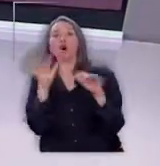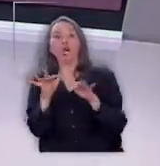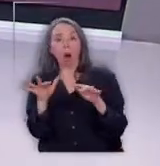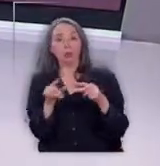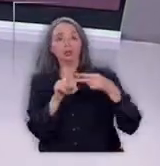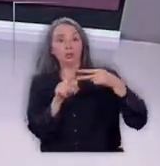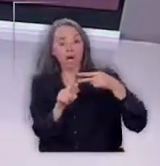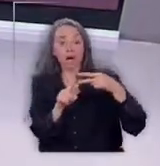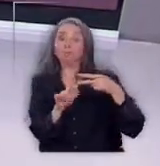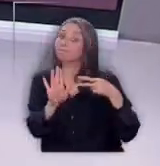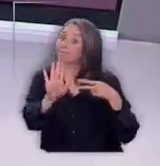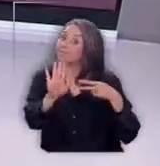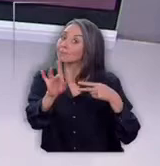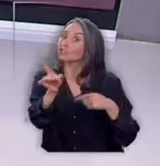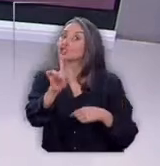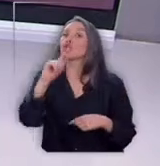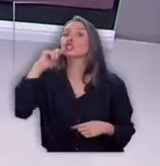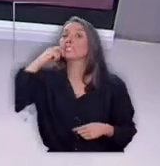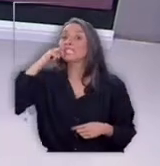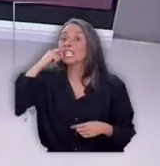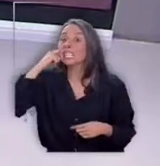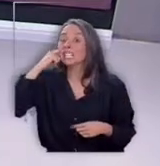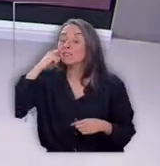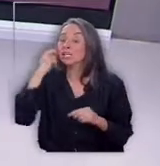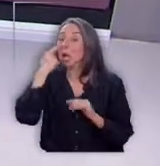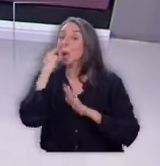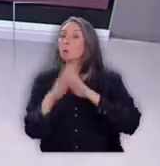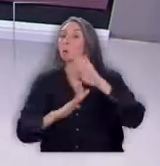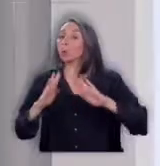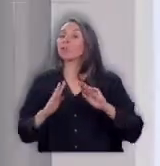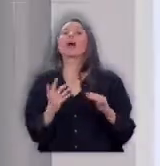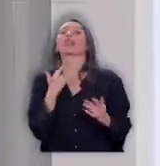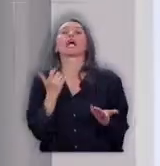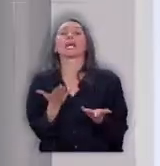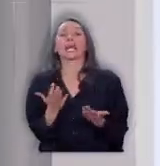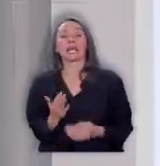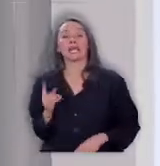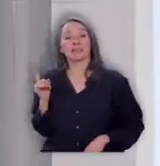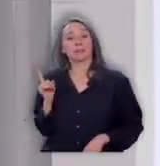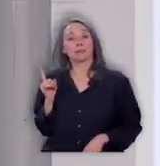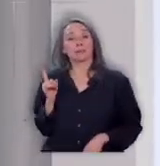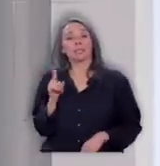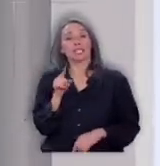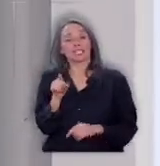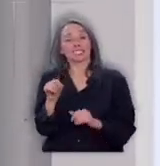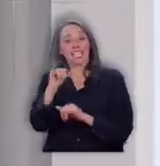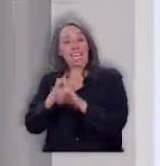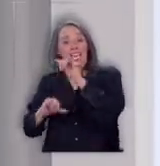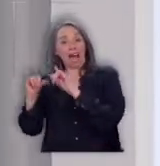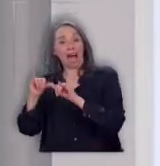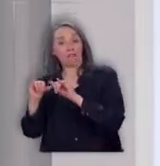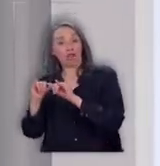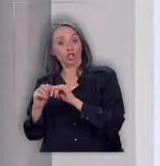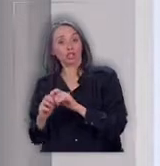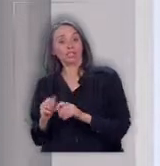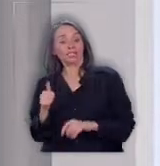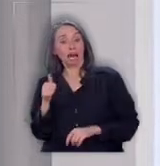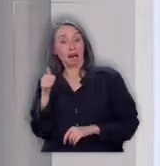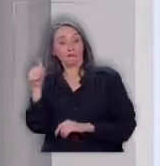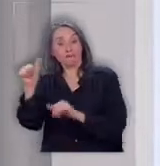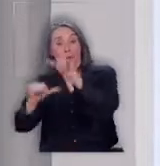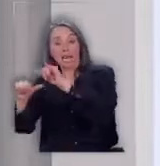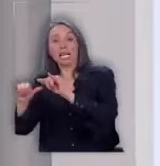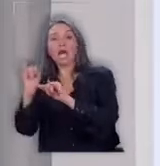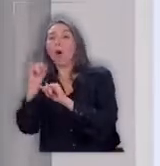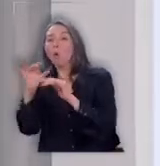significa necesariamente y ahí hay que poner la cautela que la efectividad de laboratorio se vaya a traducir